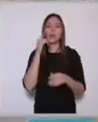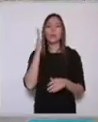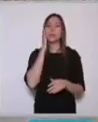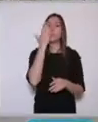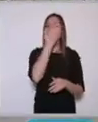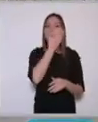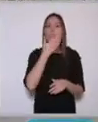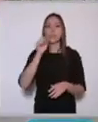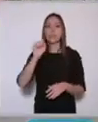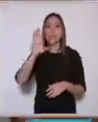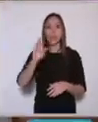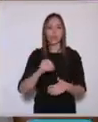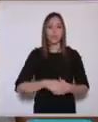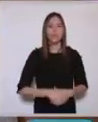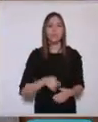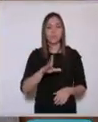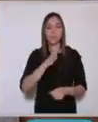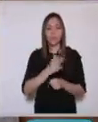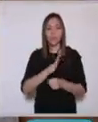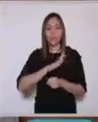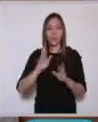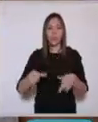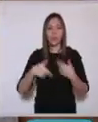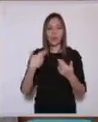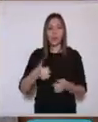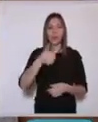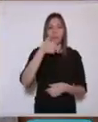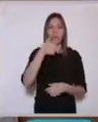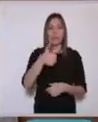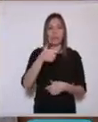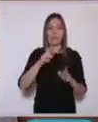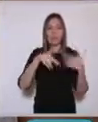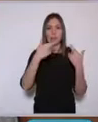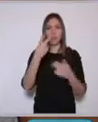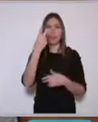regalitos. Tenemos 6 kits de 2 mascarillas cada kit,